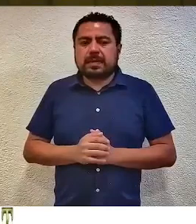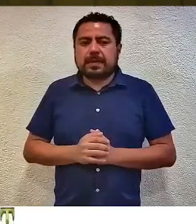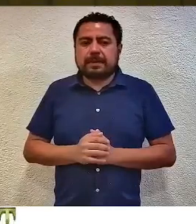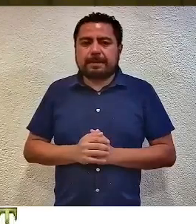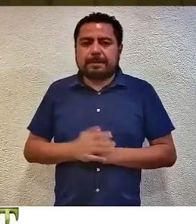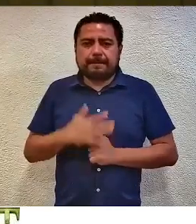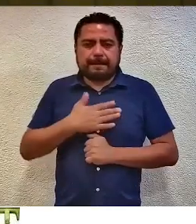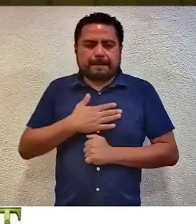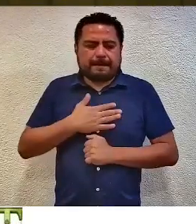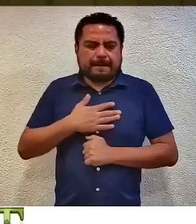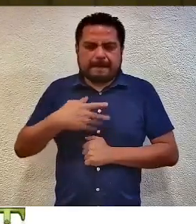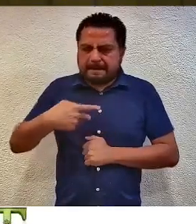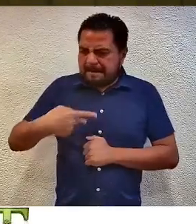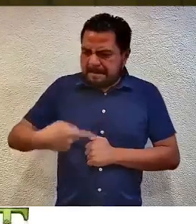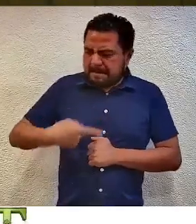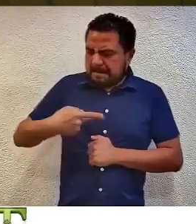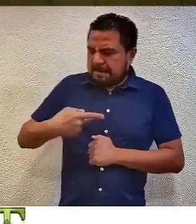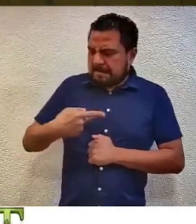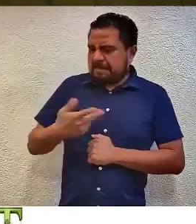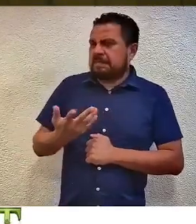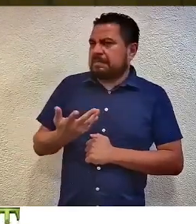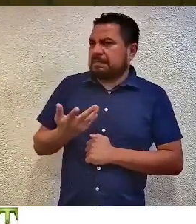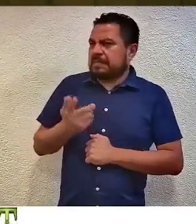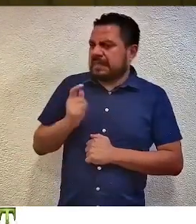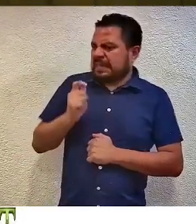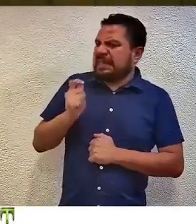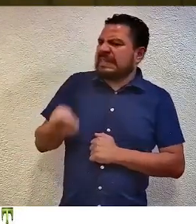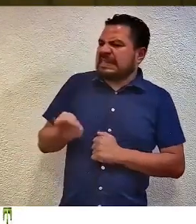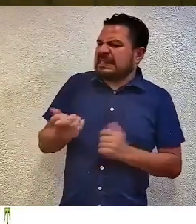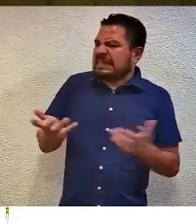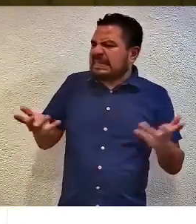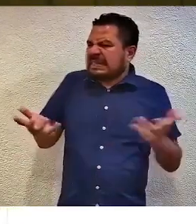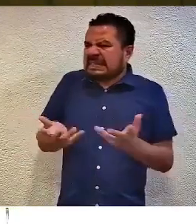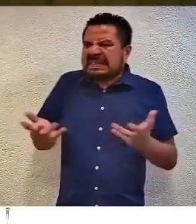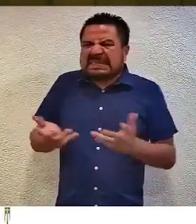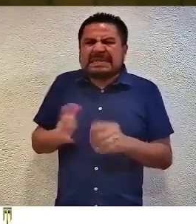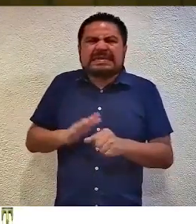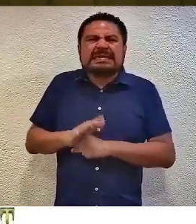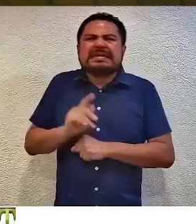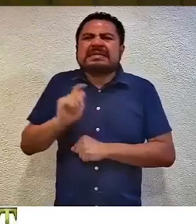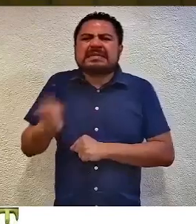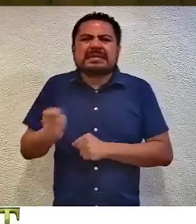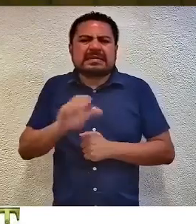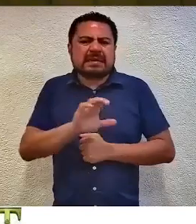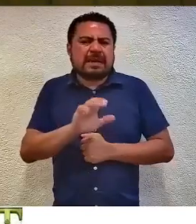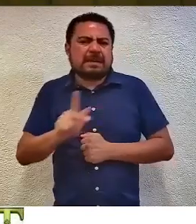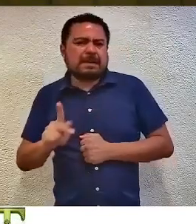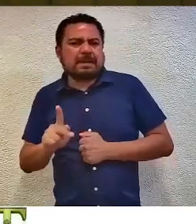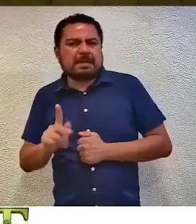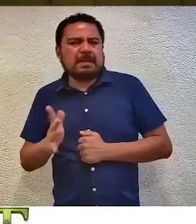me pregunto, ¿qué hizo el contador?